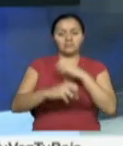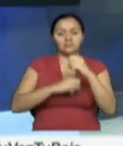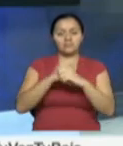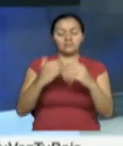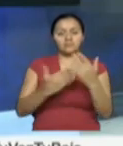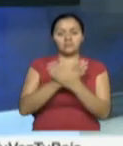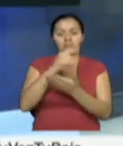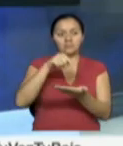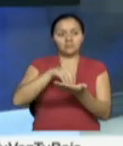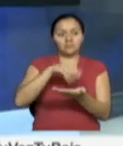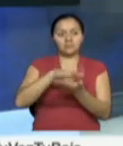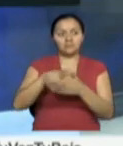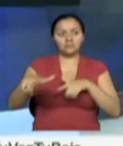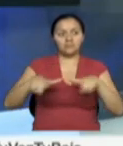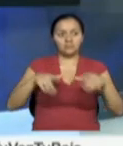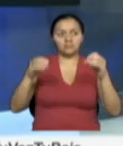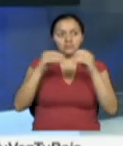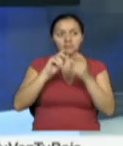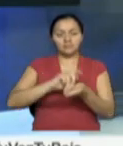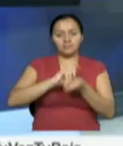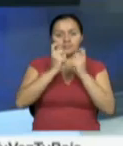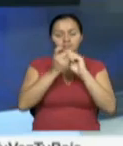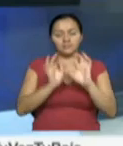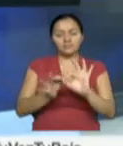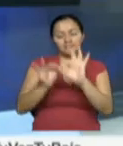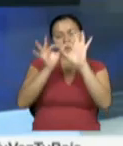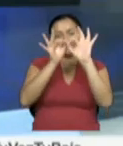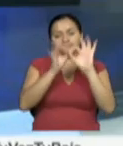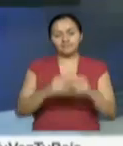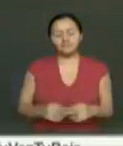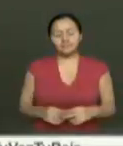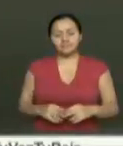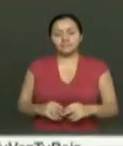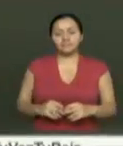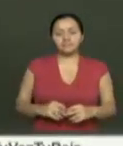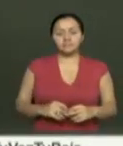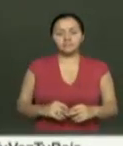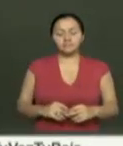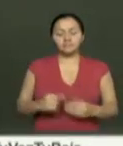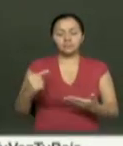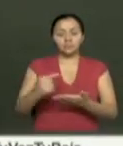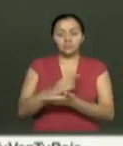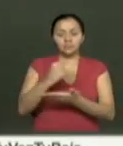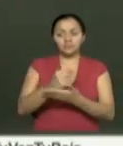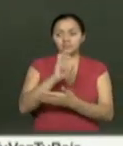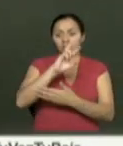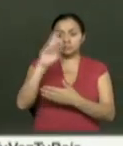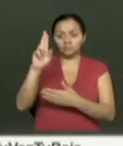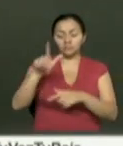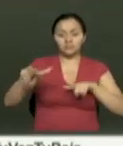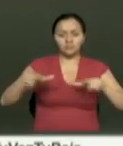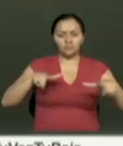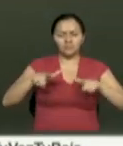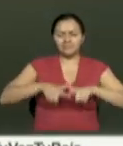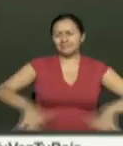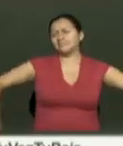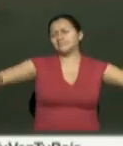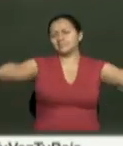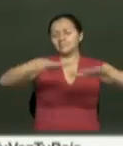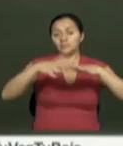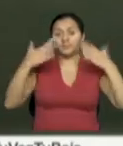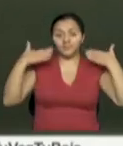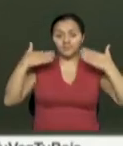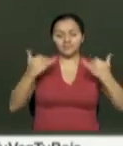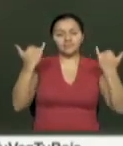otros establecimientos que están siendo repotenciados. El Guasmo es uno de los sectores más extensos de Guayaquil